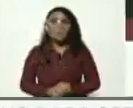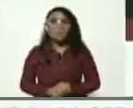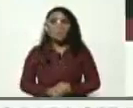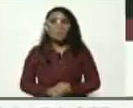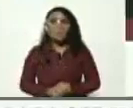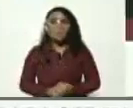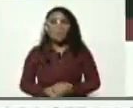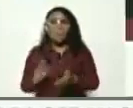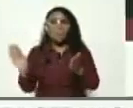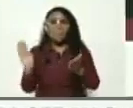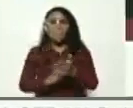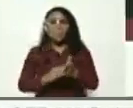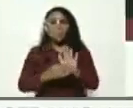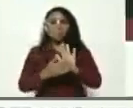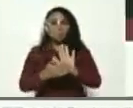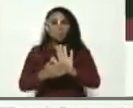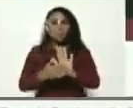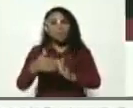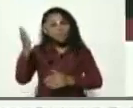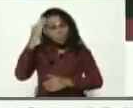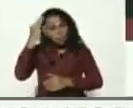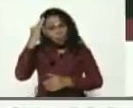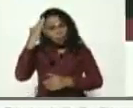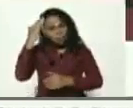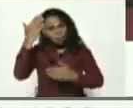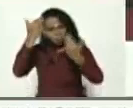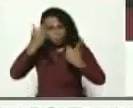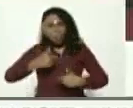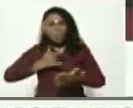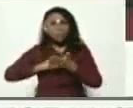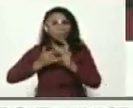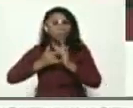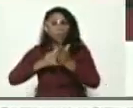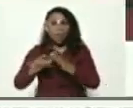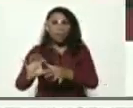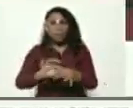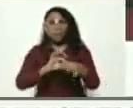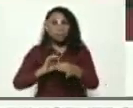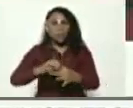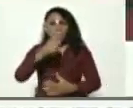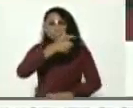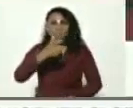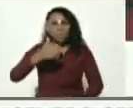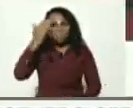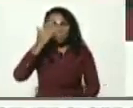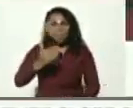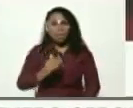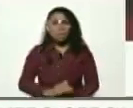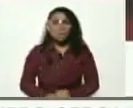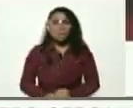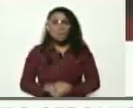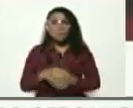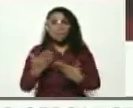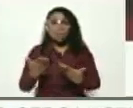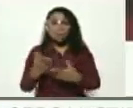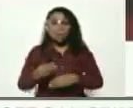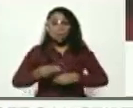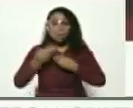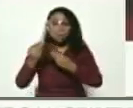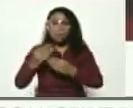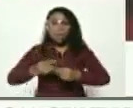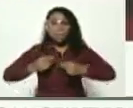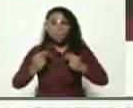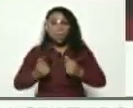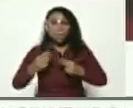Está impregnado de lo que somos, de la unión cívico-militar que dio la chispa